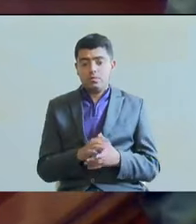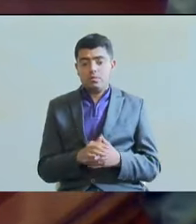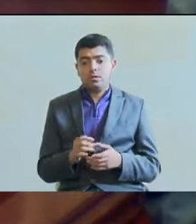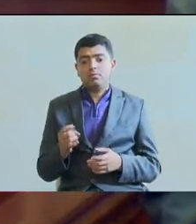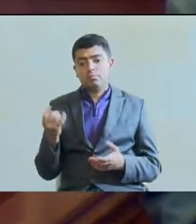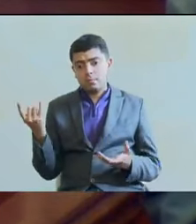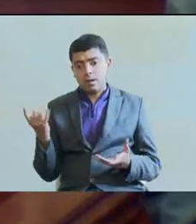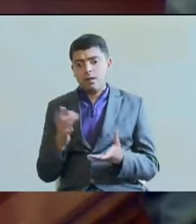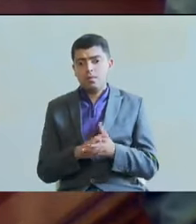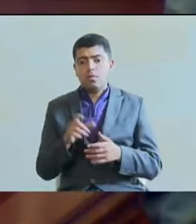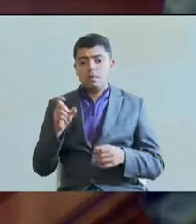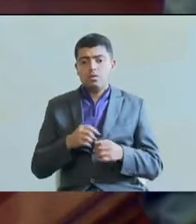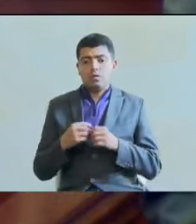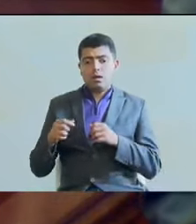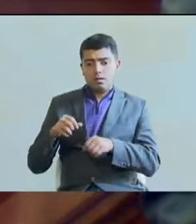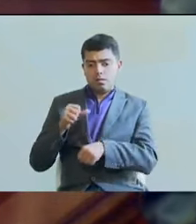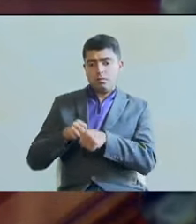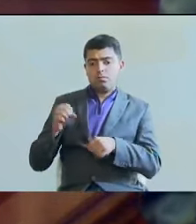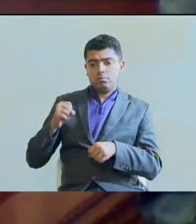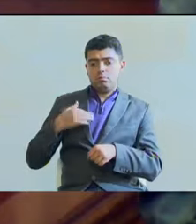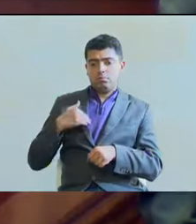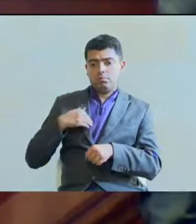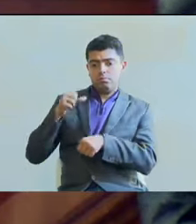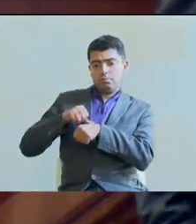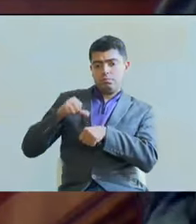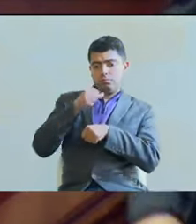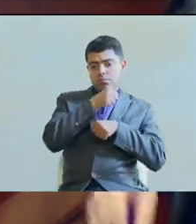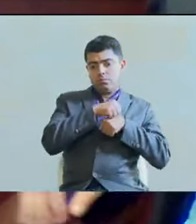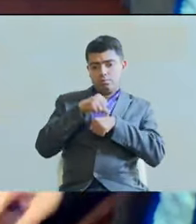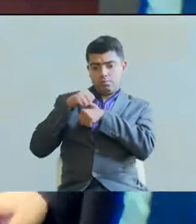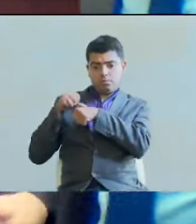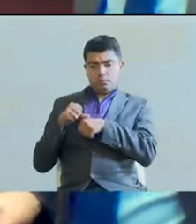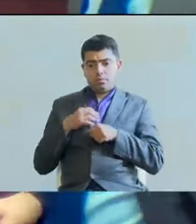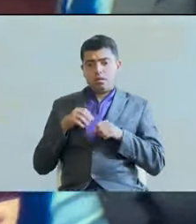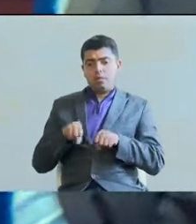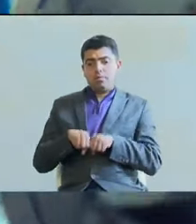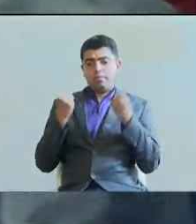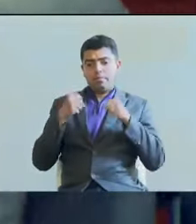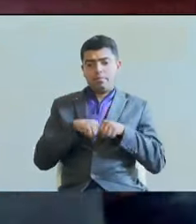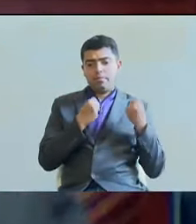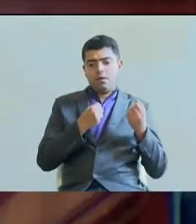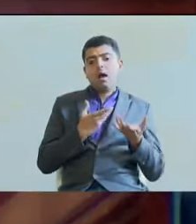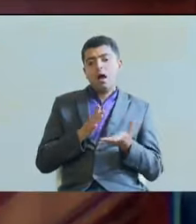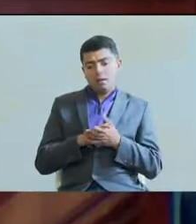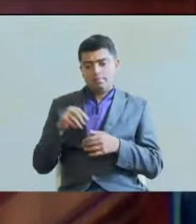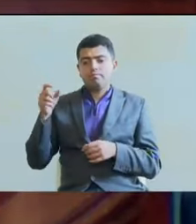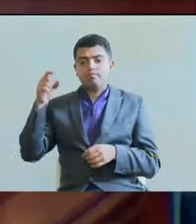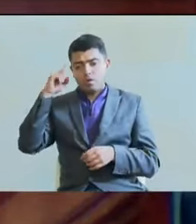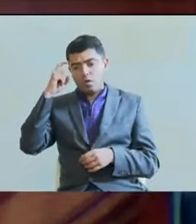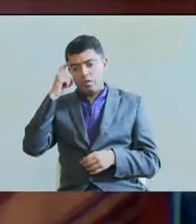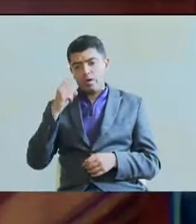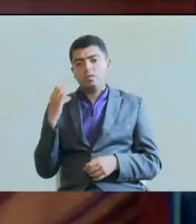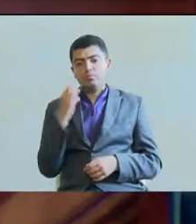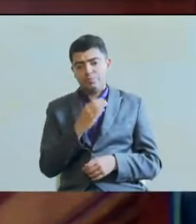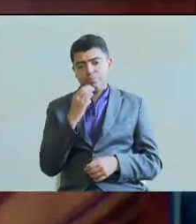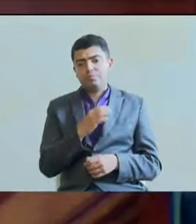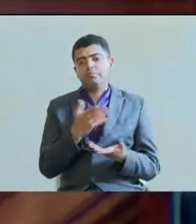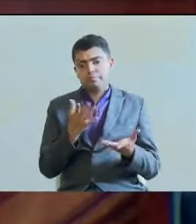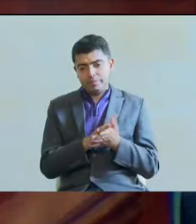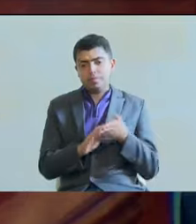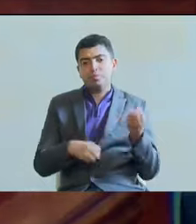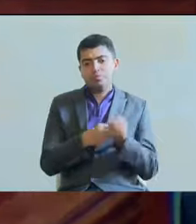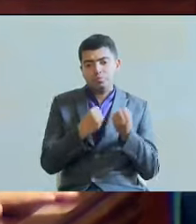mediante pólizas que se deben tener para que asuman estos gastos que no le corresponden al sistema de seguridad